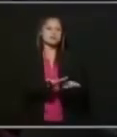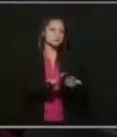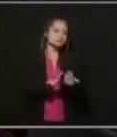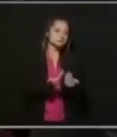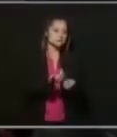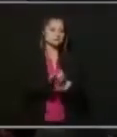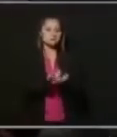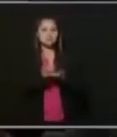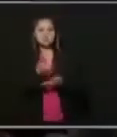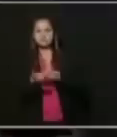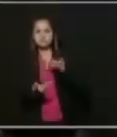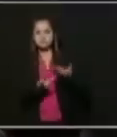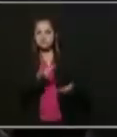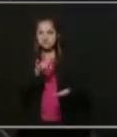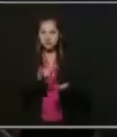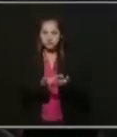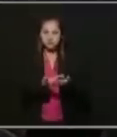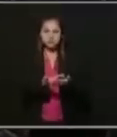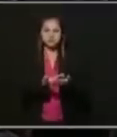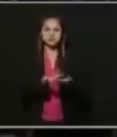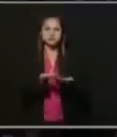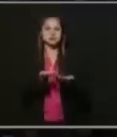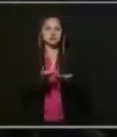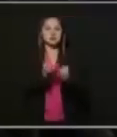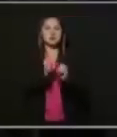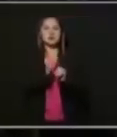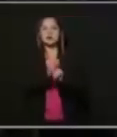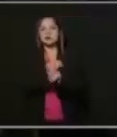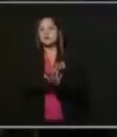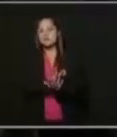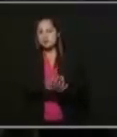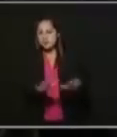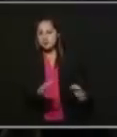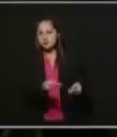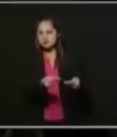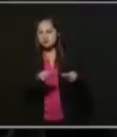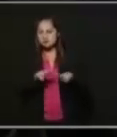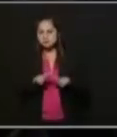trámite, a pedir una información,